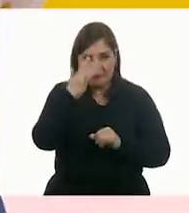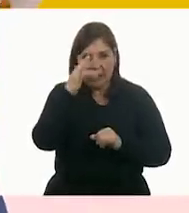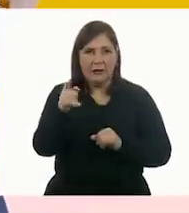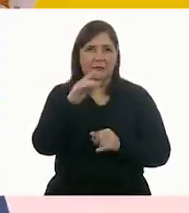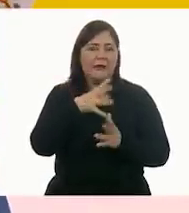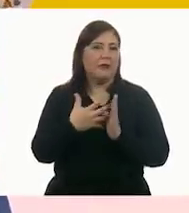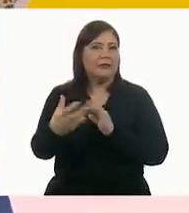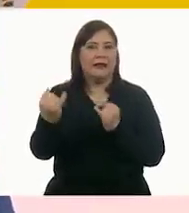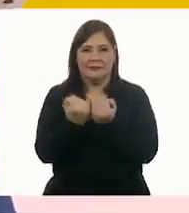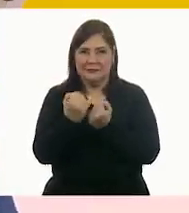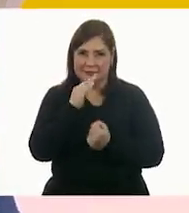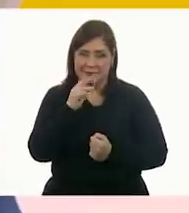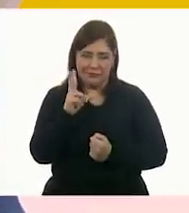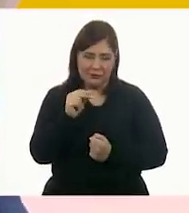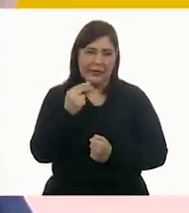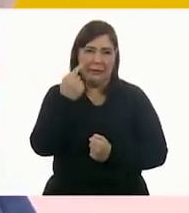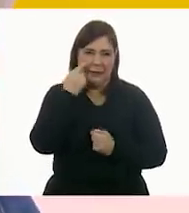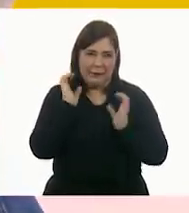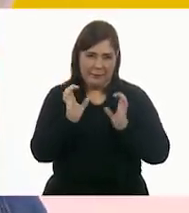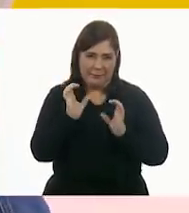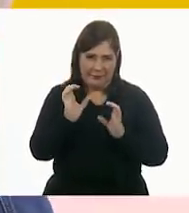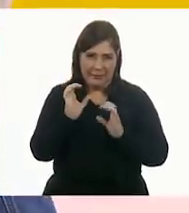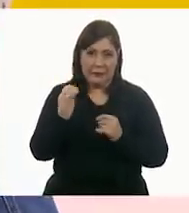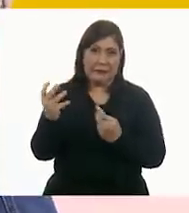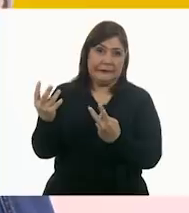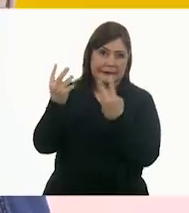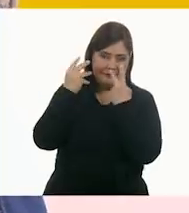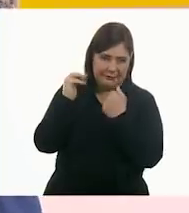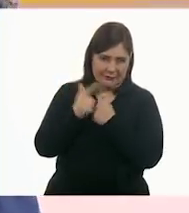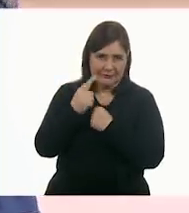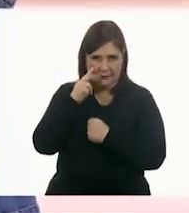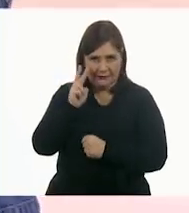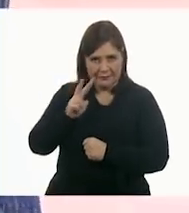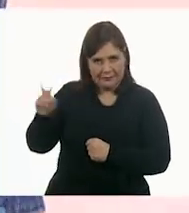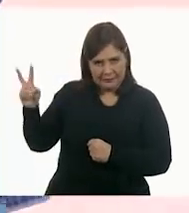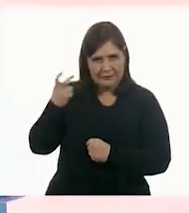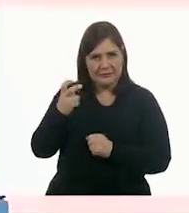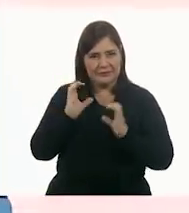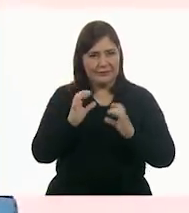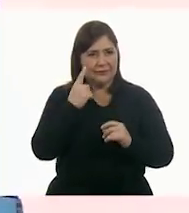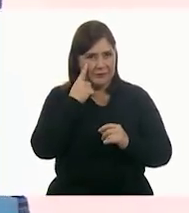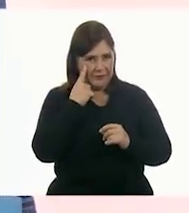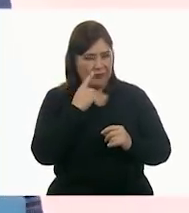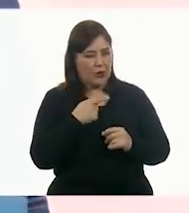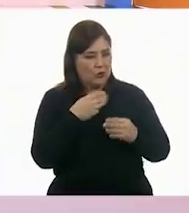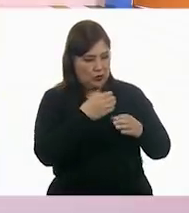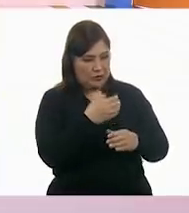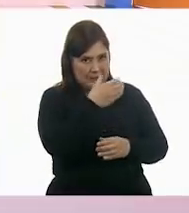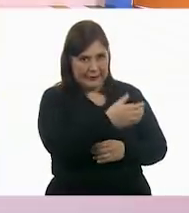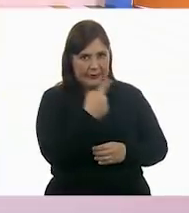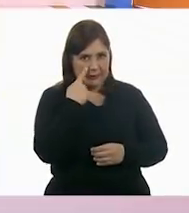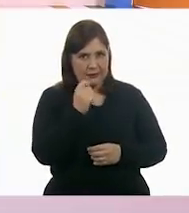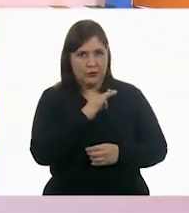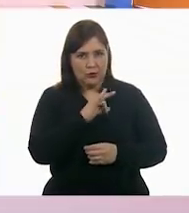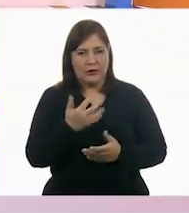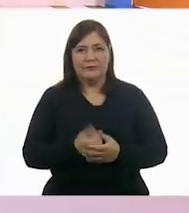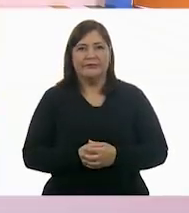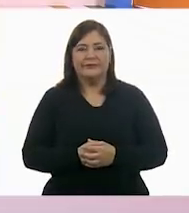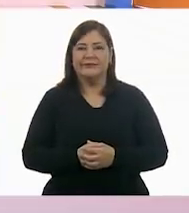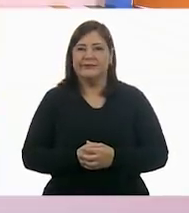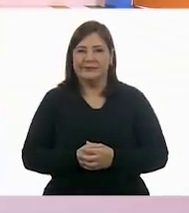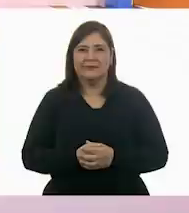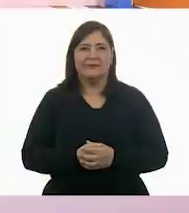Entonces, para no hacer tanto tiradero, porque luego nos regañan, ten, échale otro poquito. Mira, ¿ya viste?